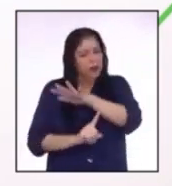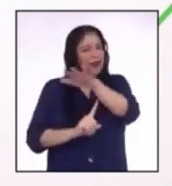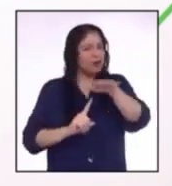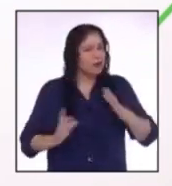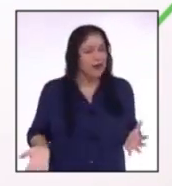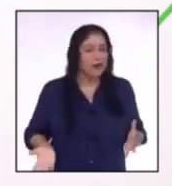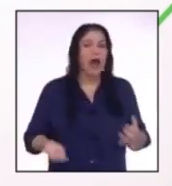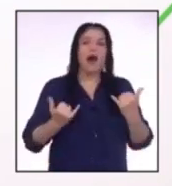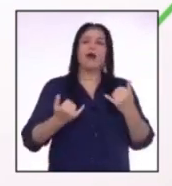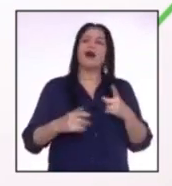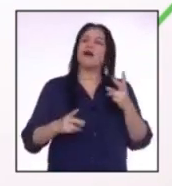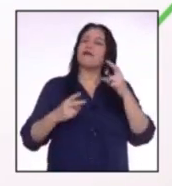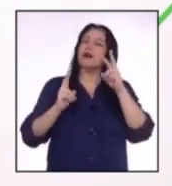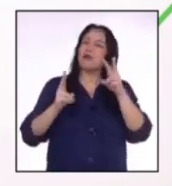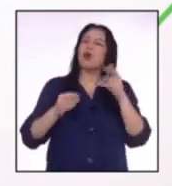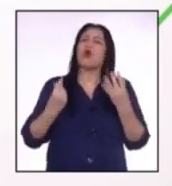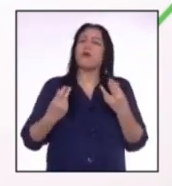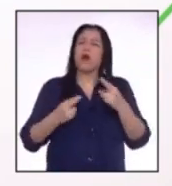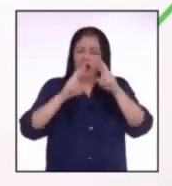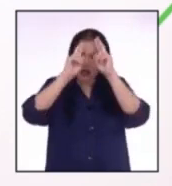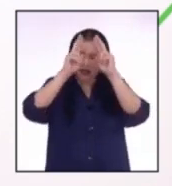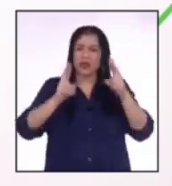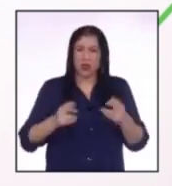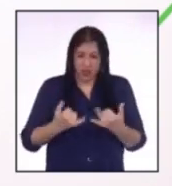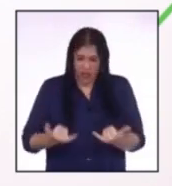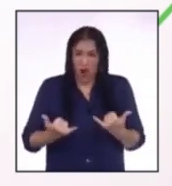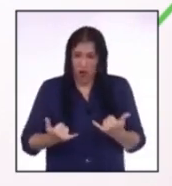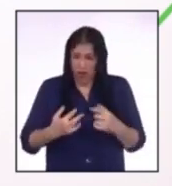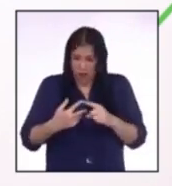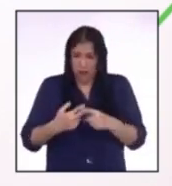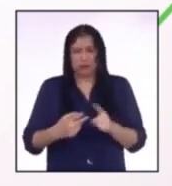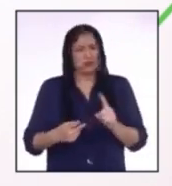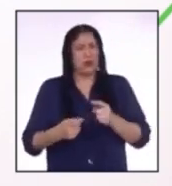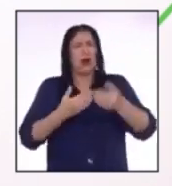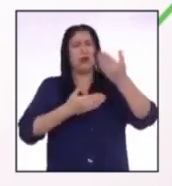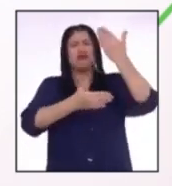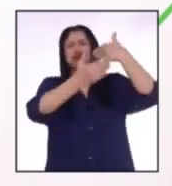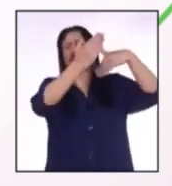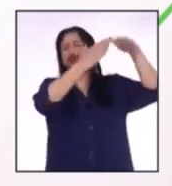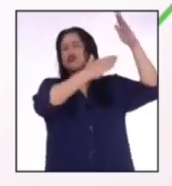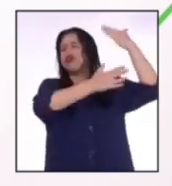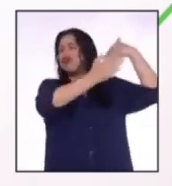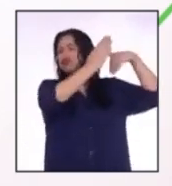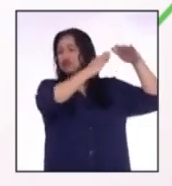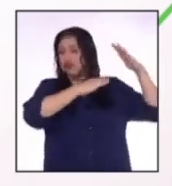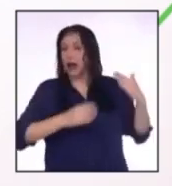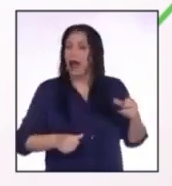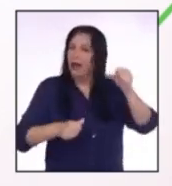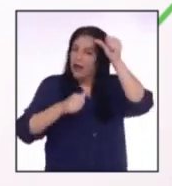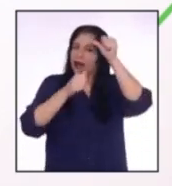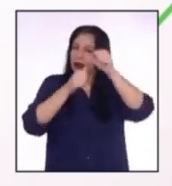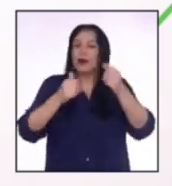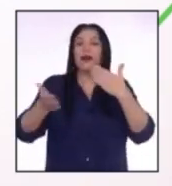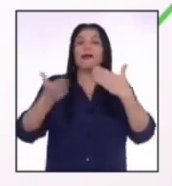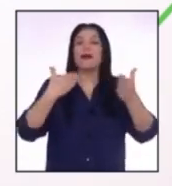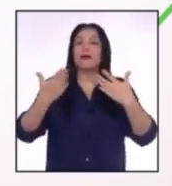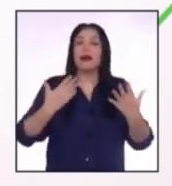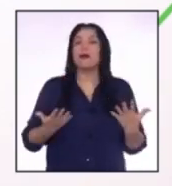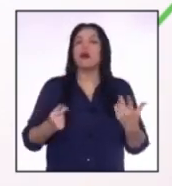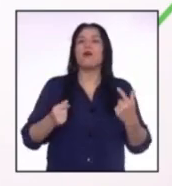recordemos que este respeto viene desde hace muchos años atrás recuerdan que hablamos sobre